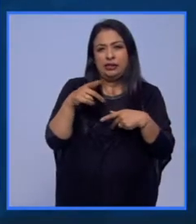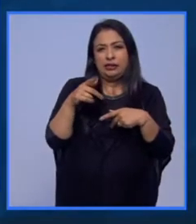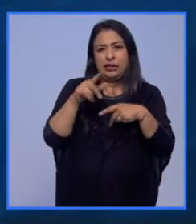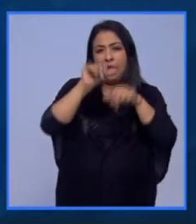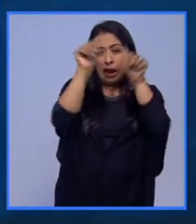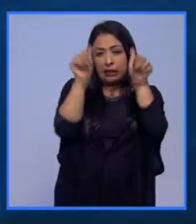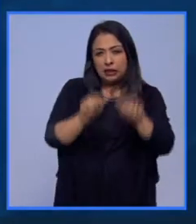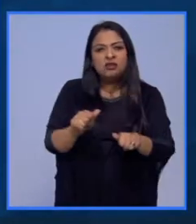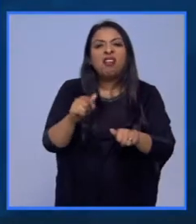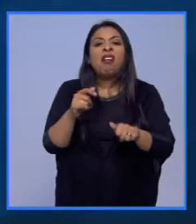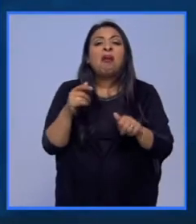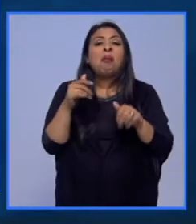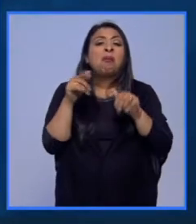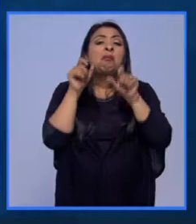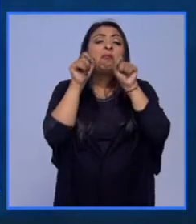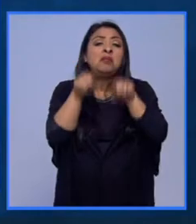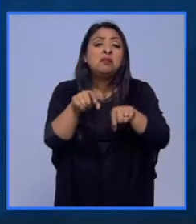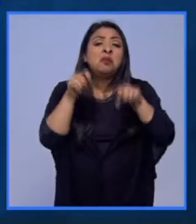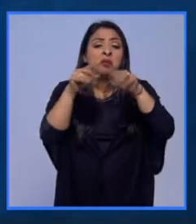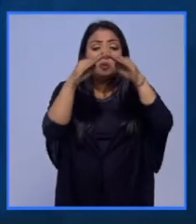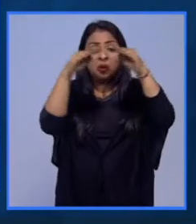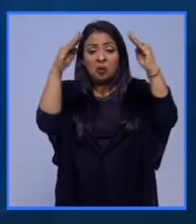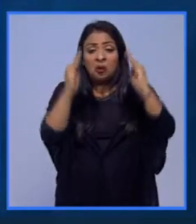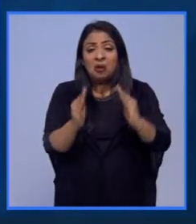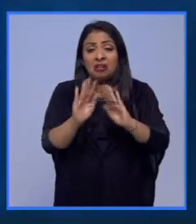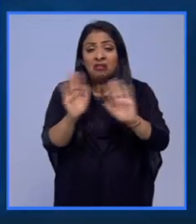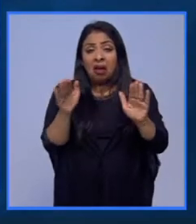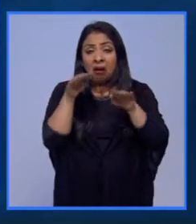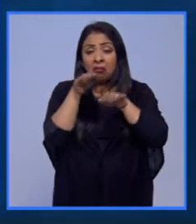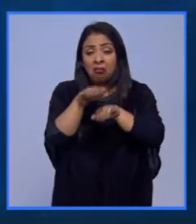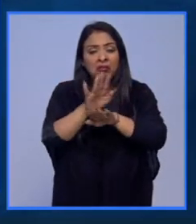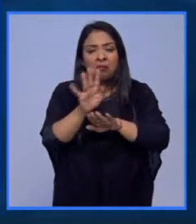a la imagen tradicional del pesebre.